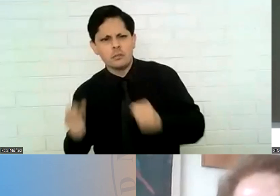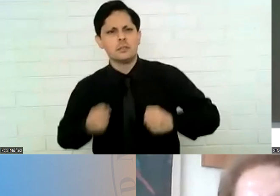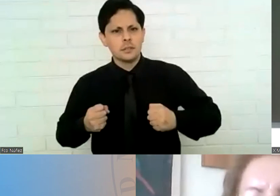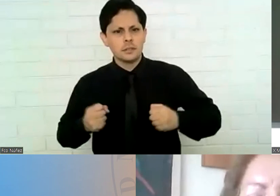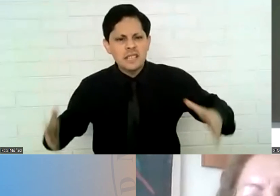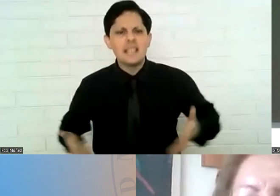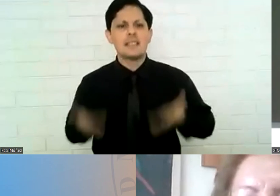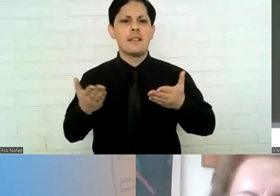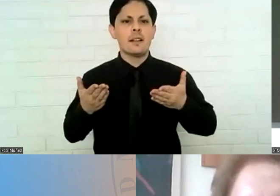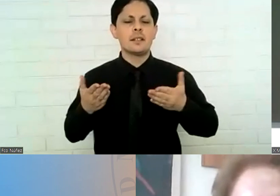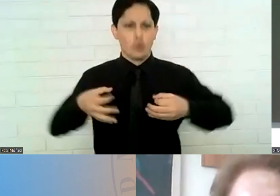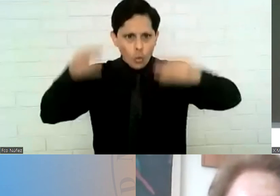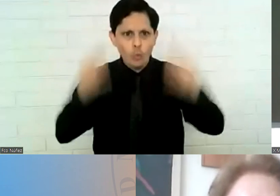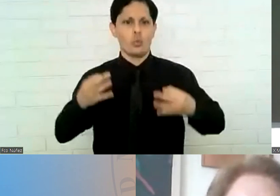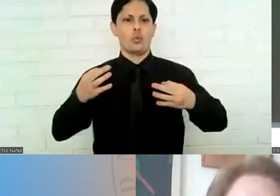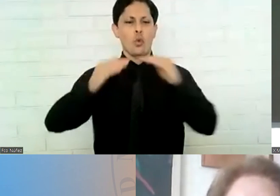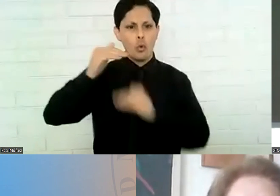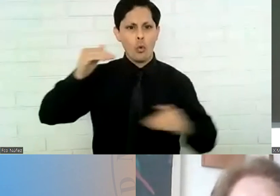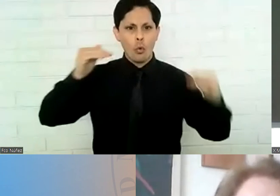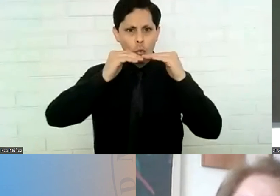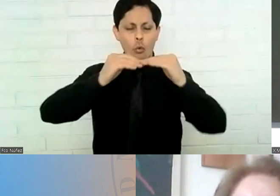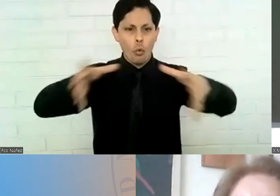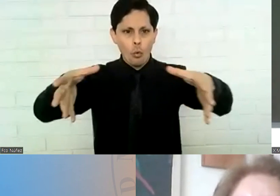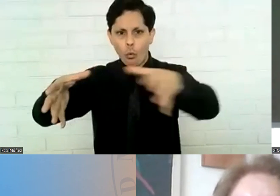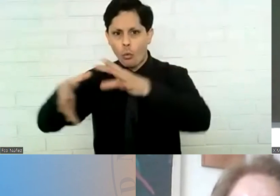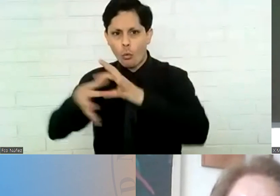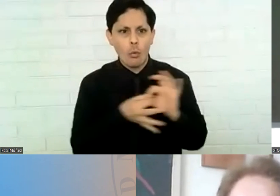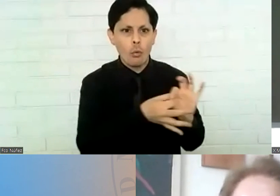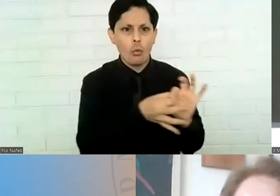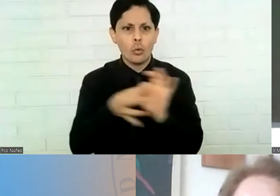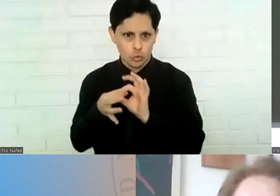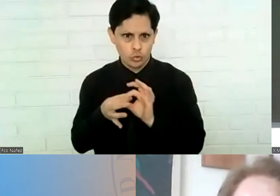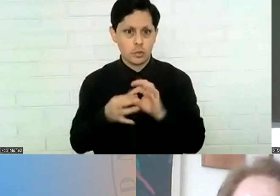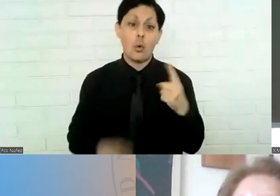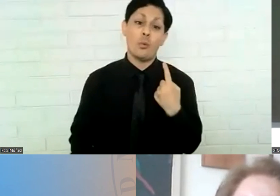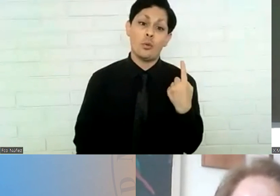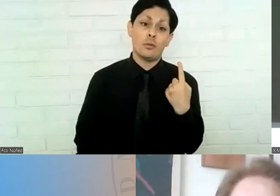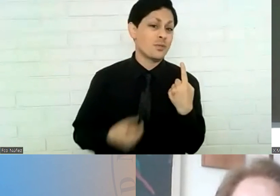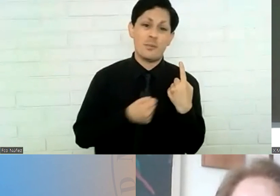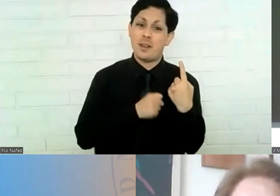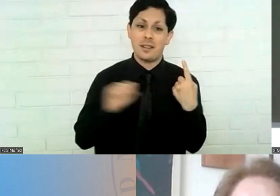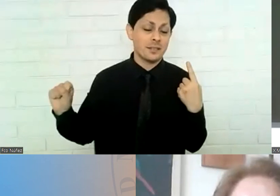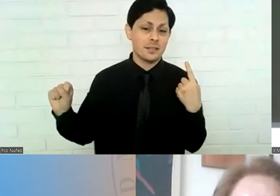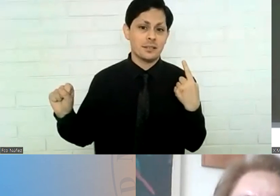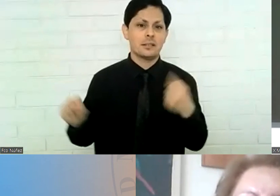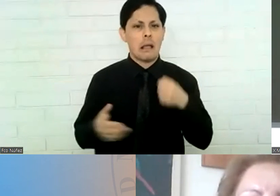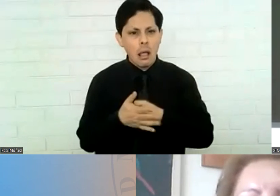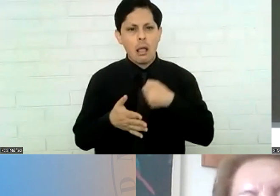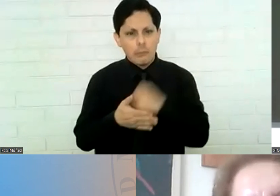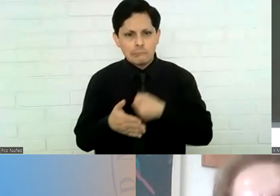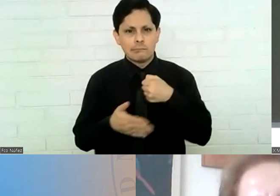y juntas podemos. De a uno es muy difícil, se los digo yo, porque traté por mucho